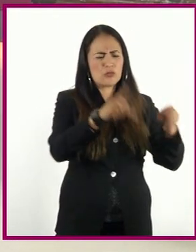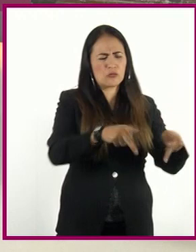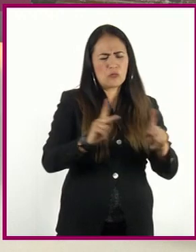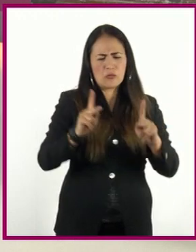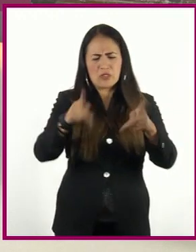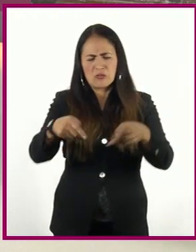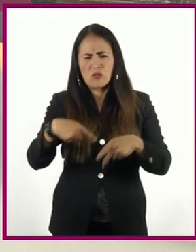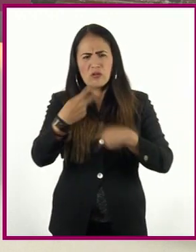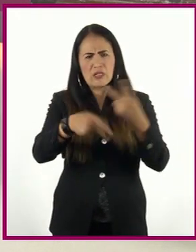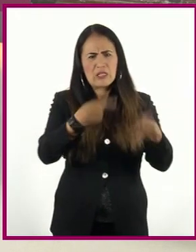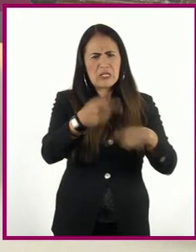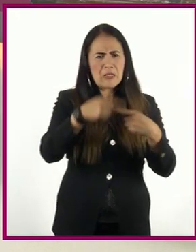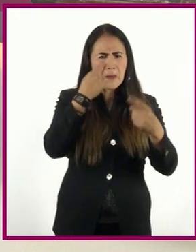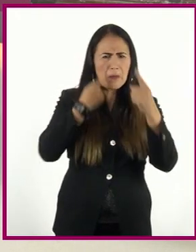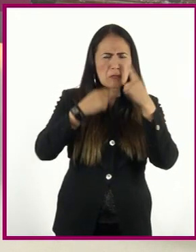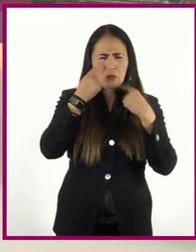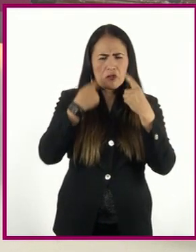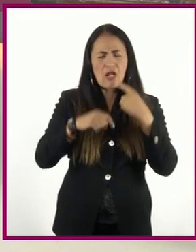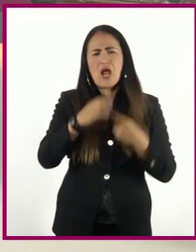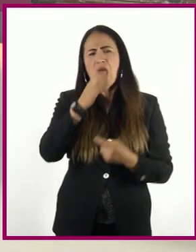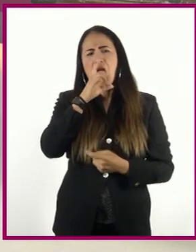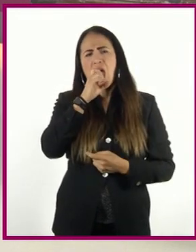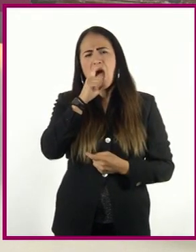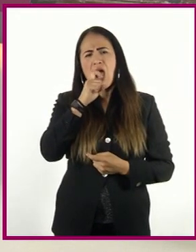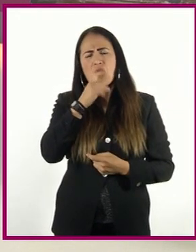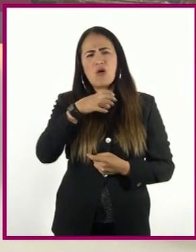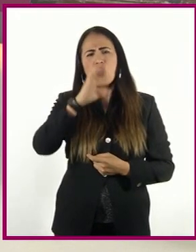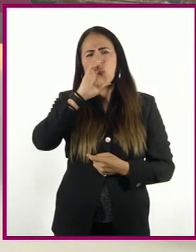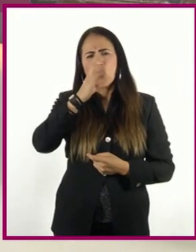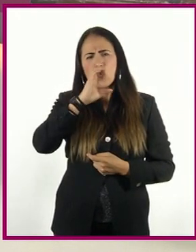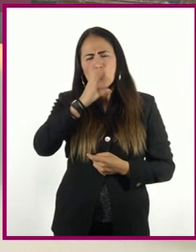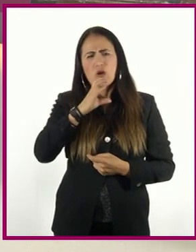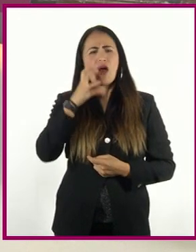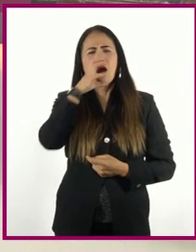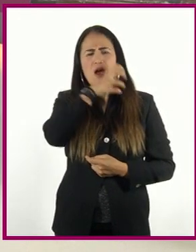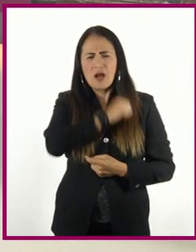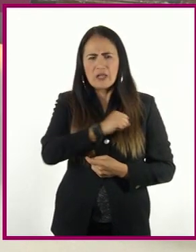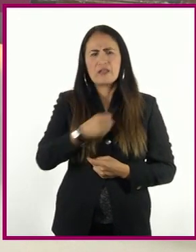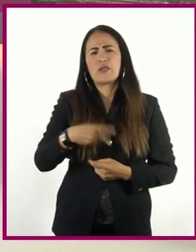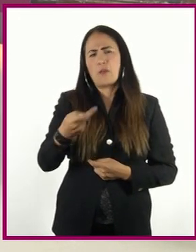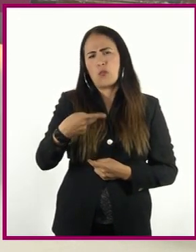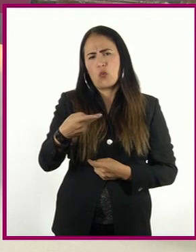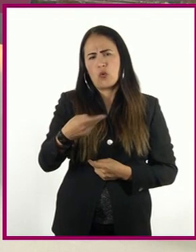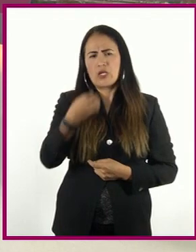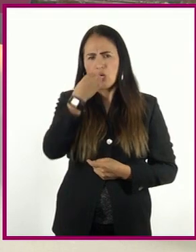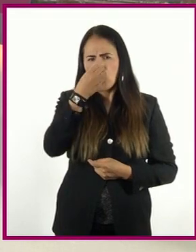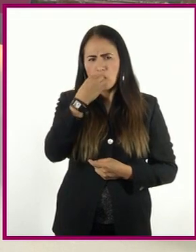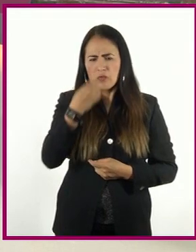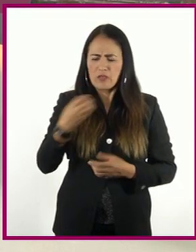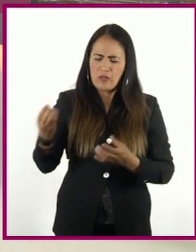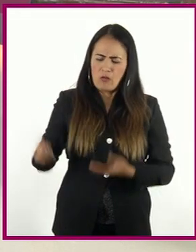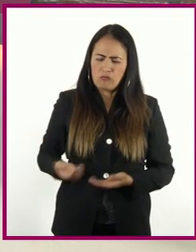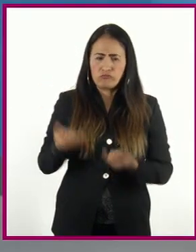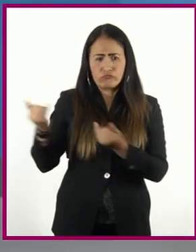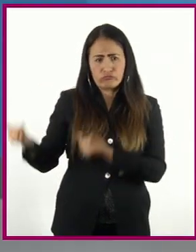panteones, acompañados de aguardiente, pulque y comida, lo que convierte los encuentros en un